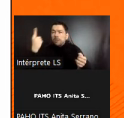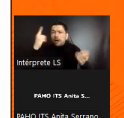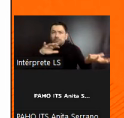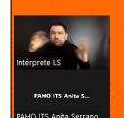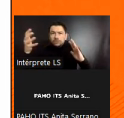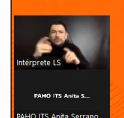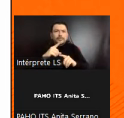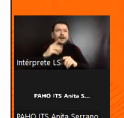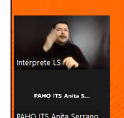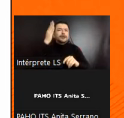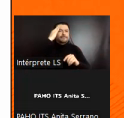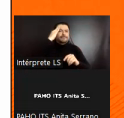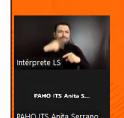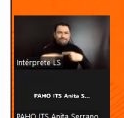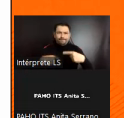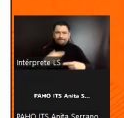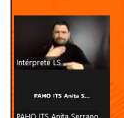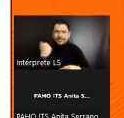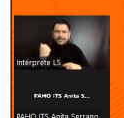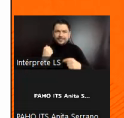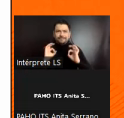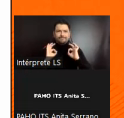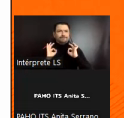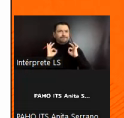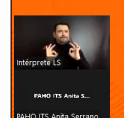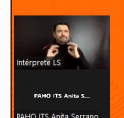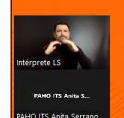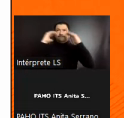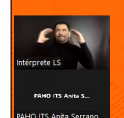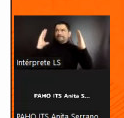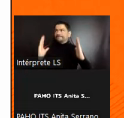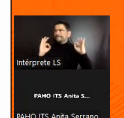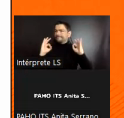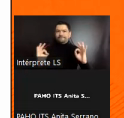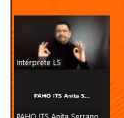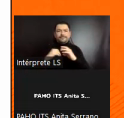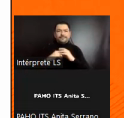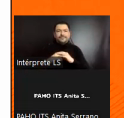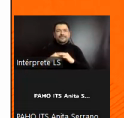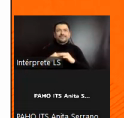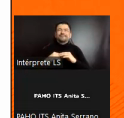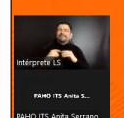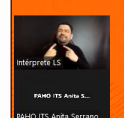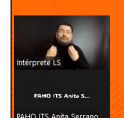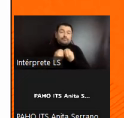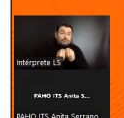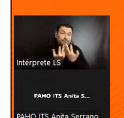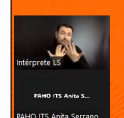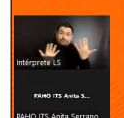de infraestructura, con las distintas herramientas, asegurándonos que todos los sectores sean